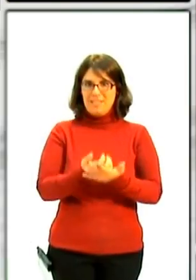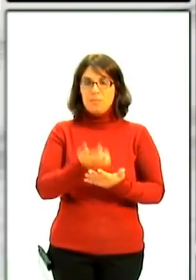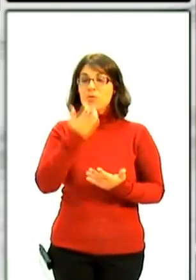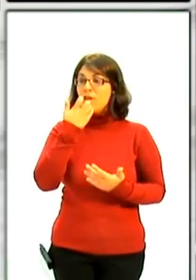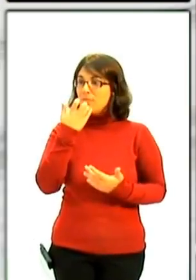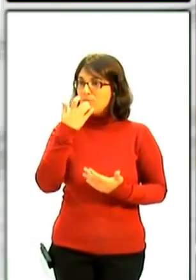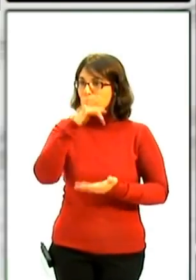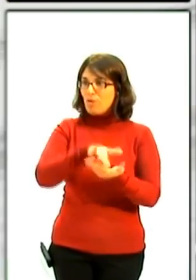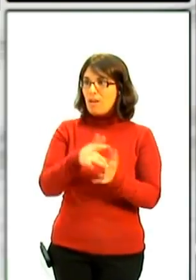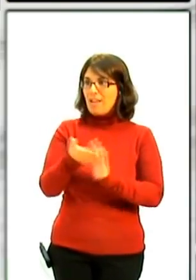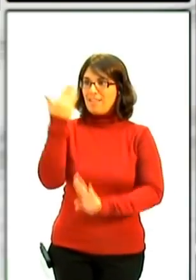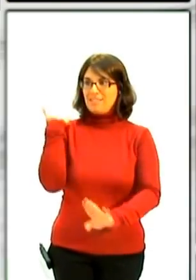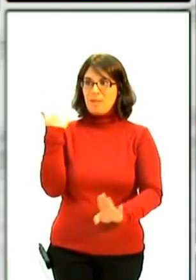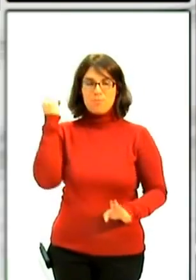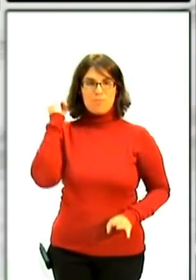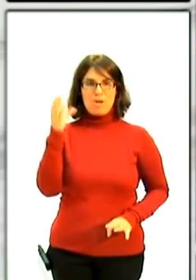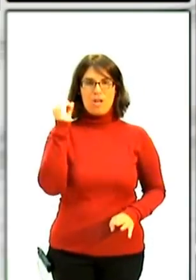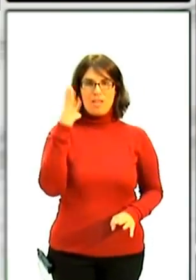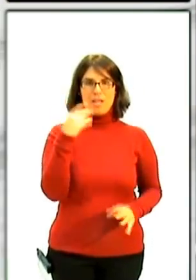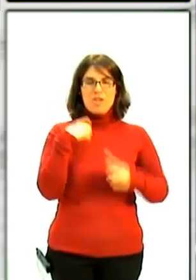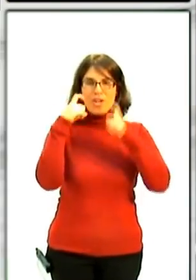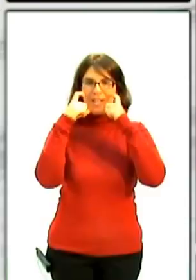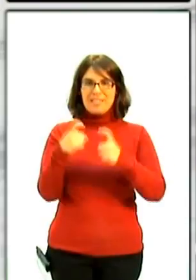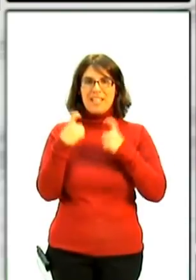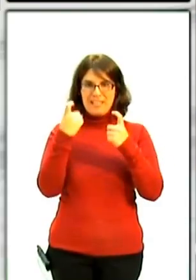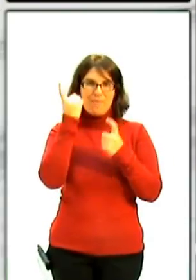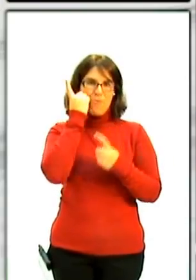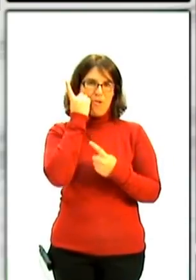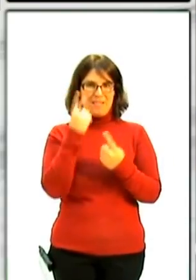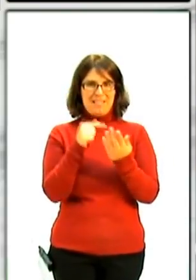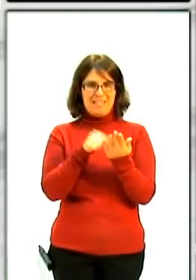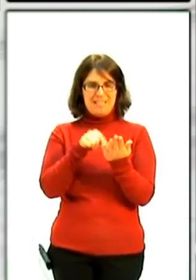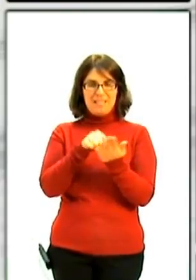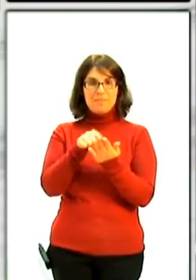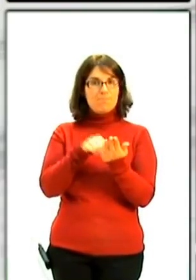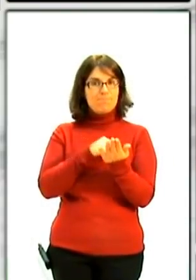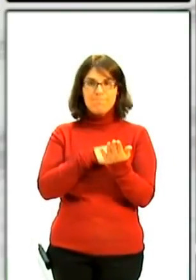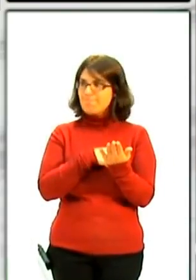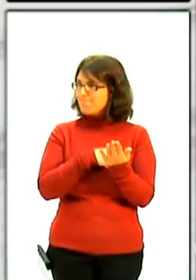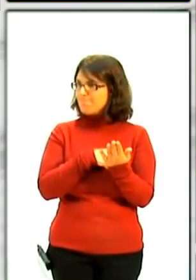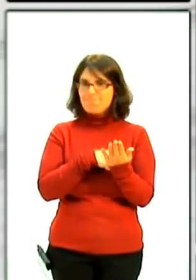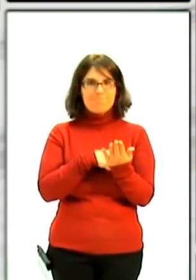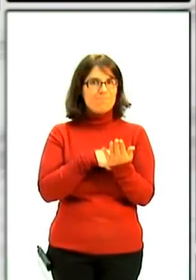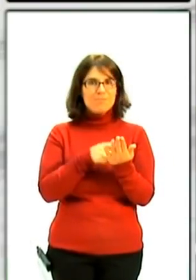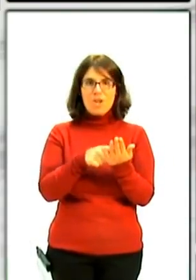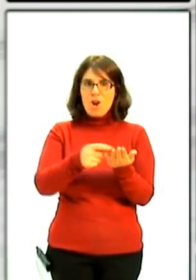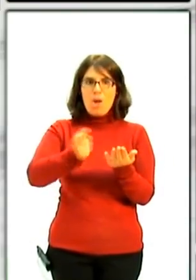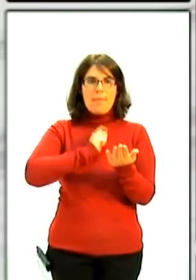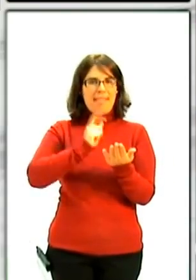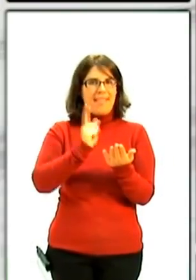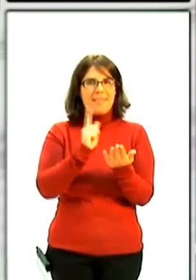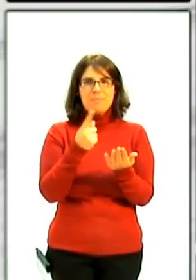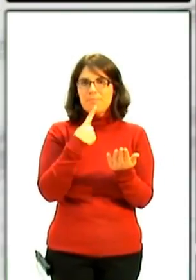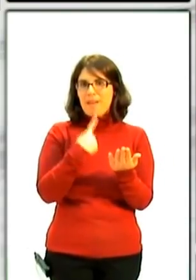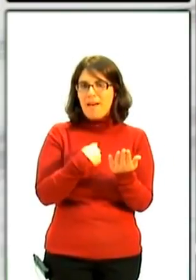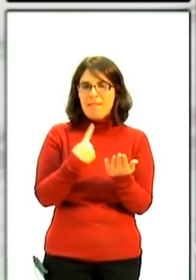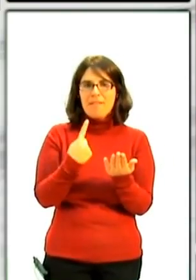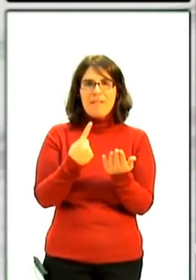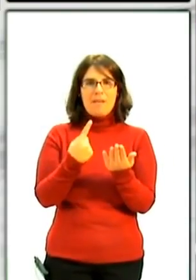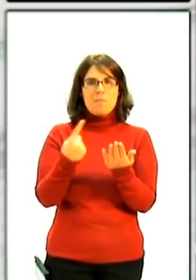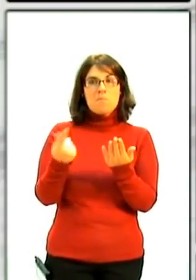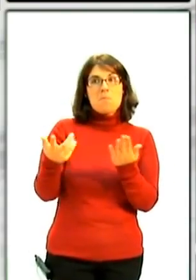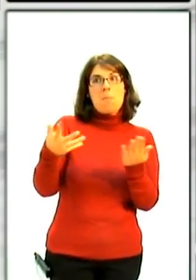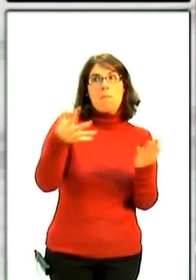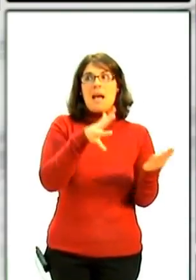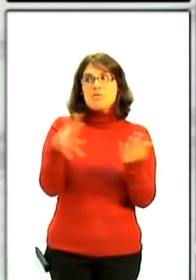anterior ponencia con el dispositivo móvil y bueno, pues no terminaba de dar posición, me decía que estaba más o menos por